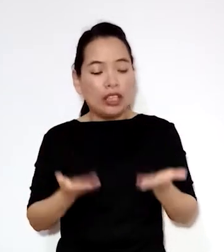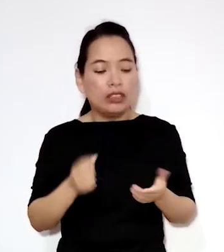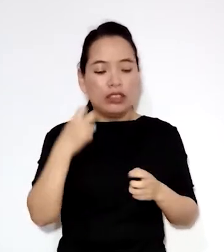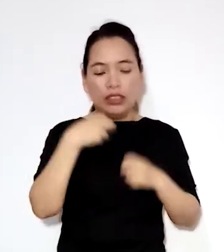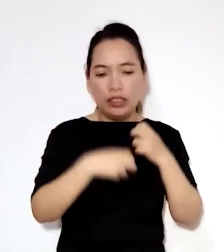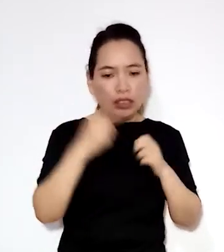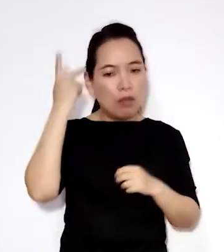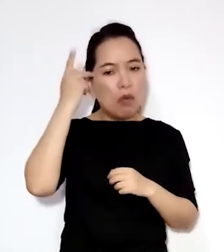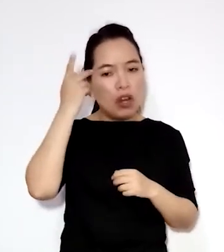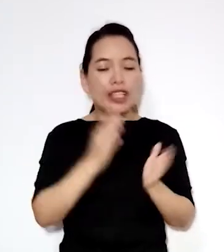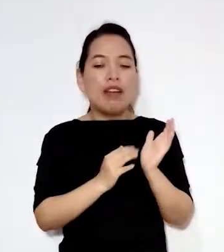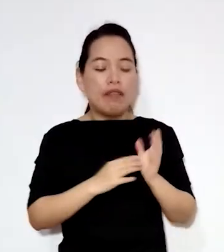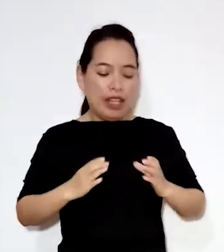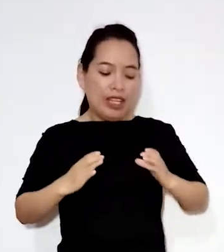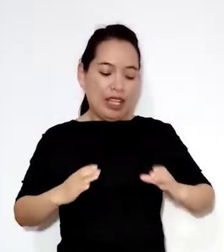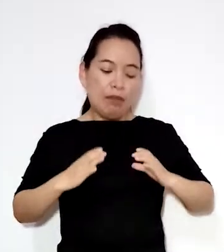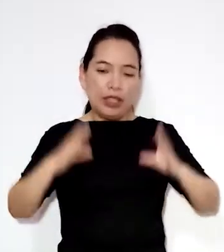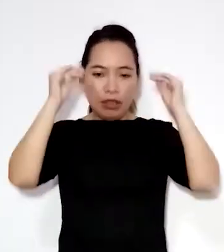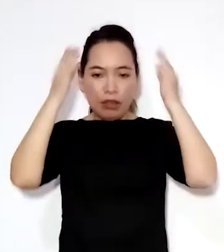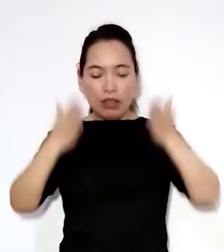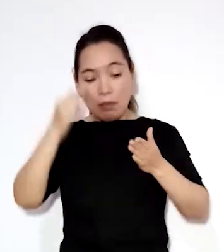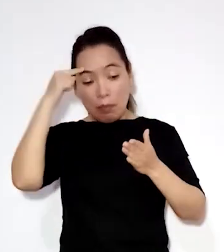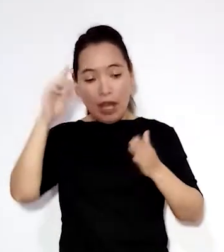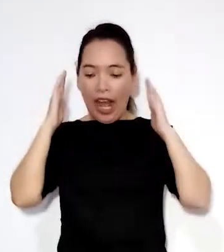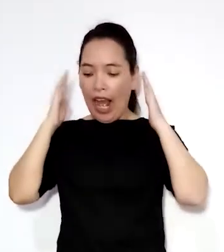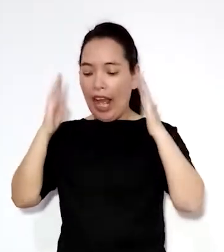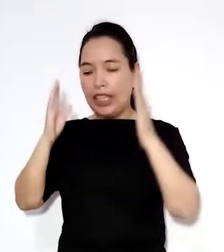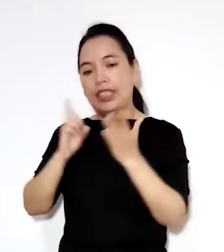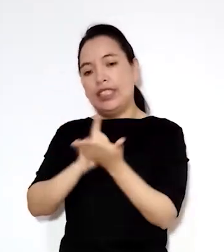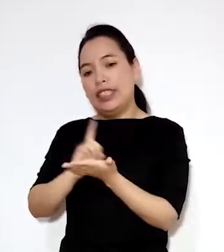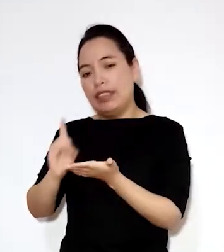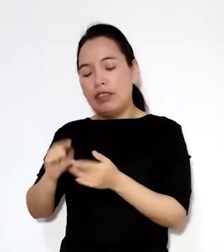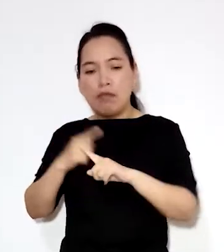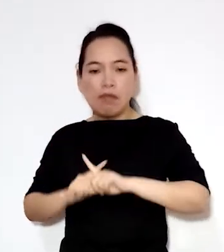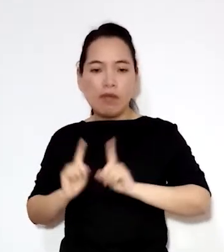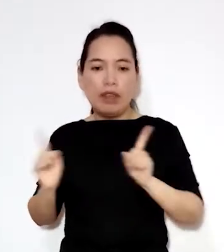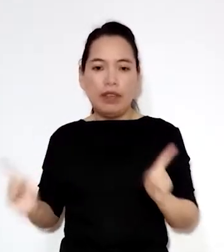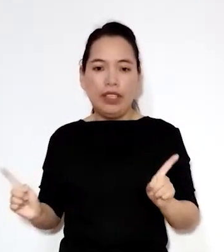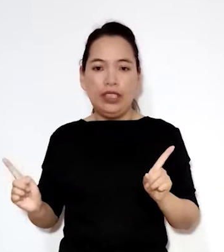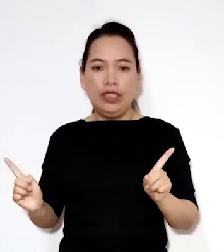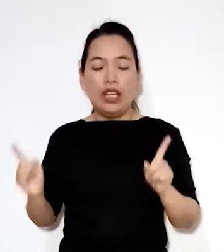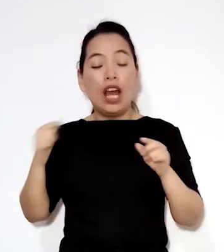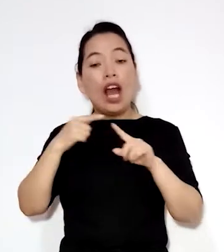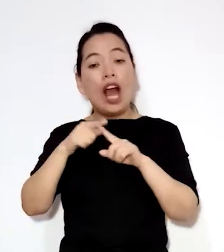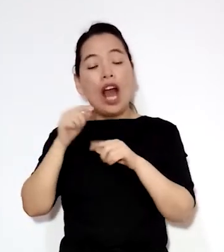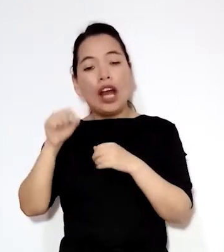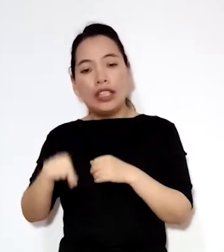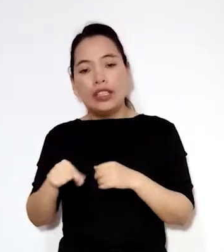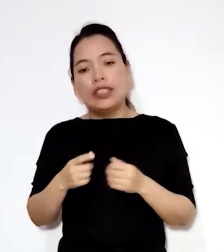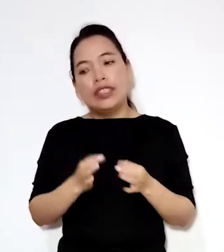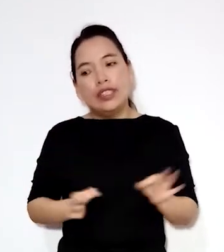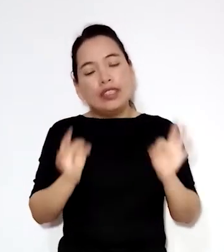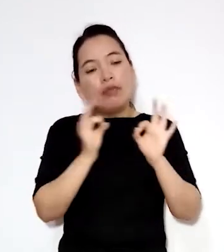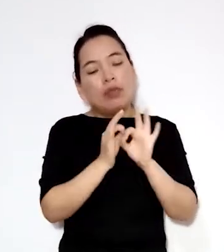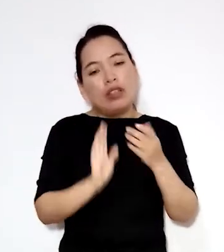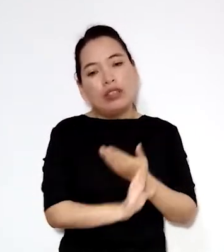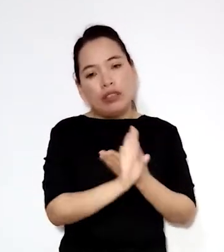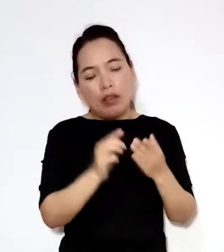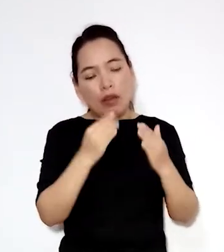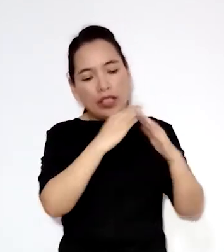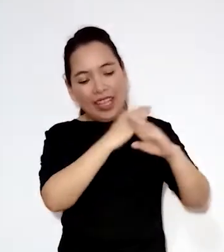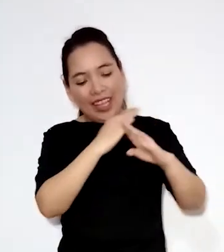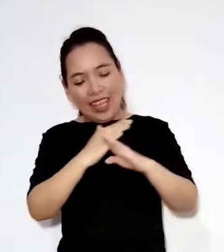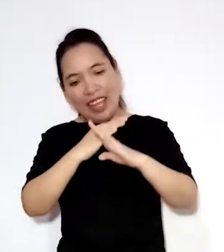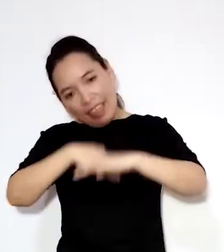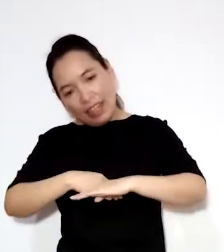consistente de formación docente para la atención a la diversidad. La plena gratuidad de la educación es igualmente un imperativo para que